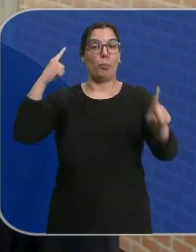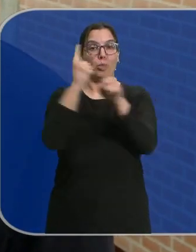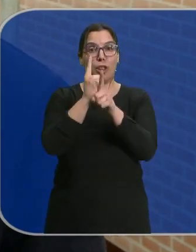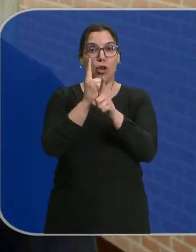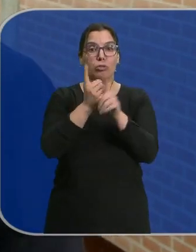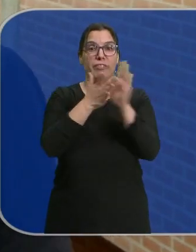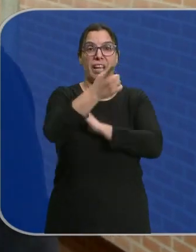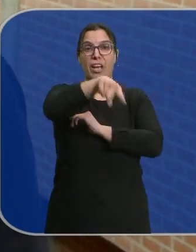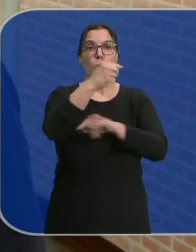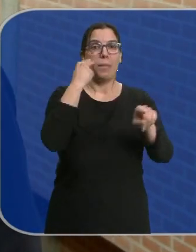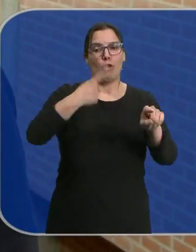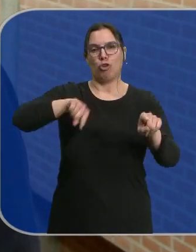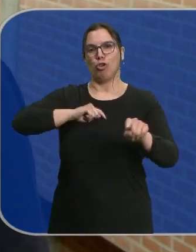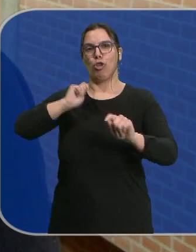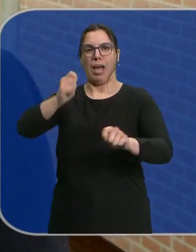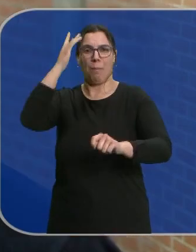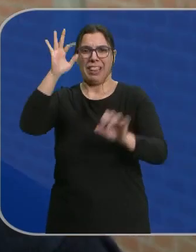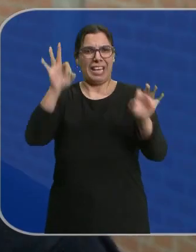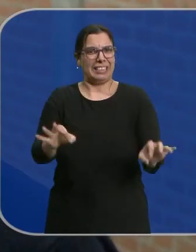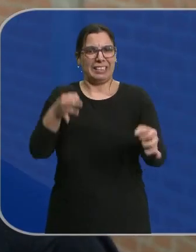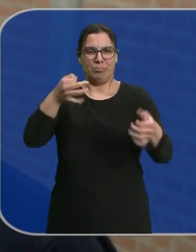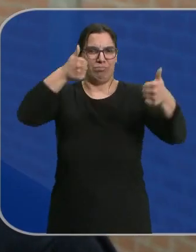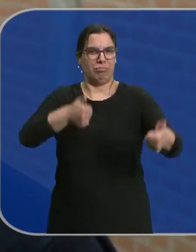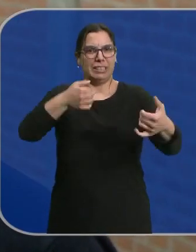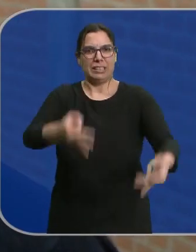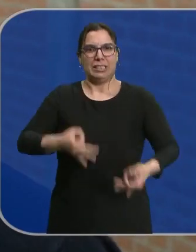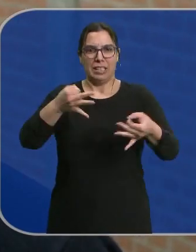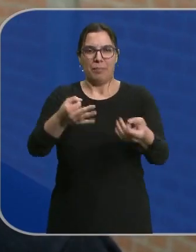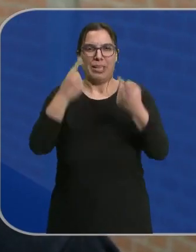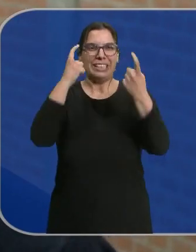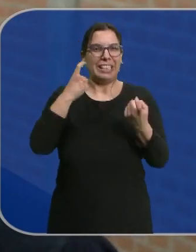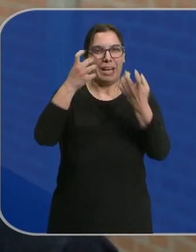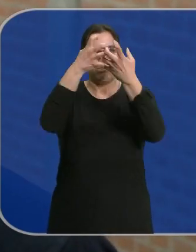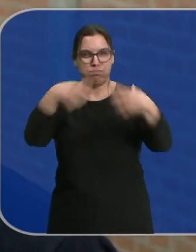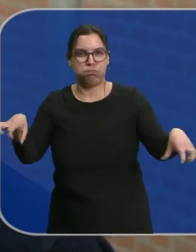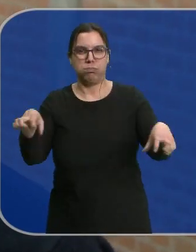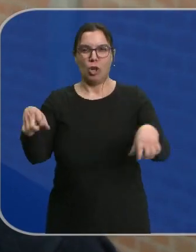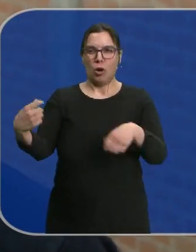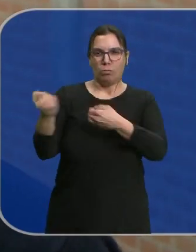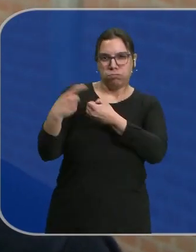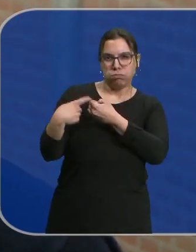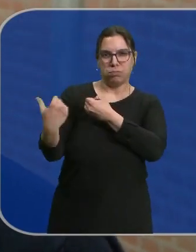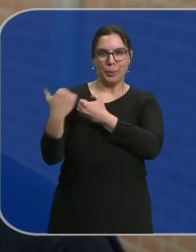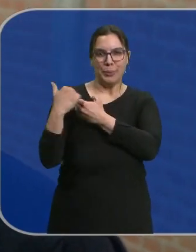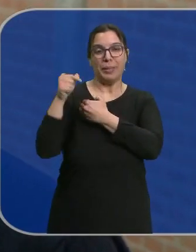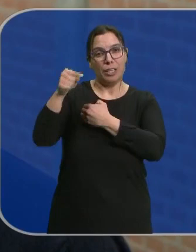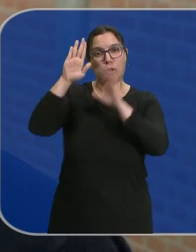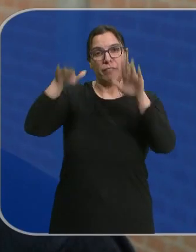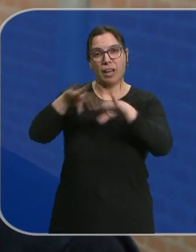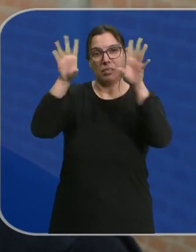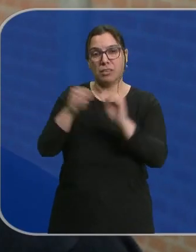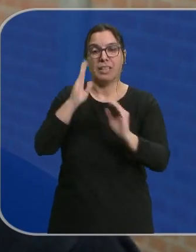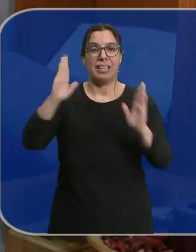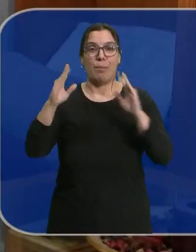es el miedo, nosotros somos la esperanza. Polarizar, buscar la adhesión. Es en definitiva lo que se hace